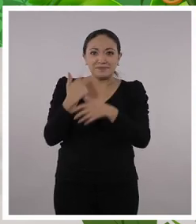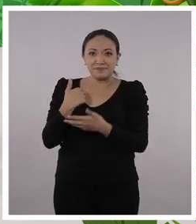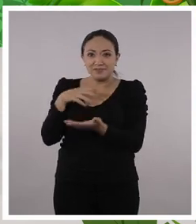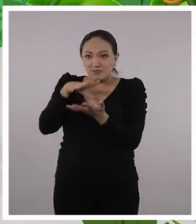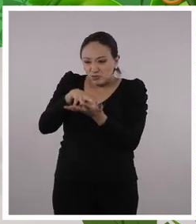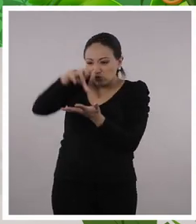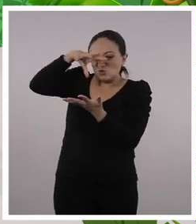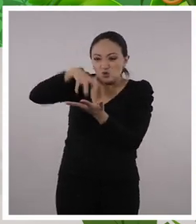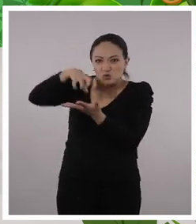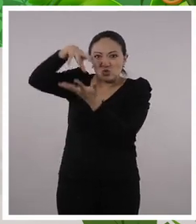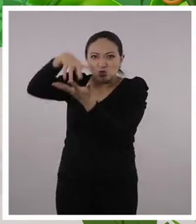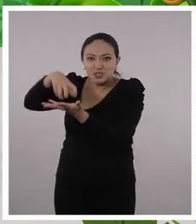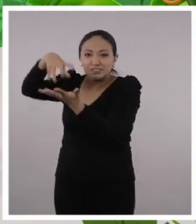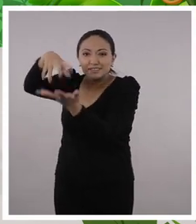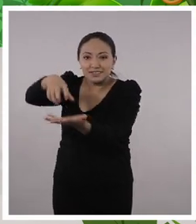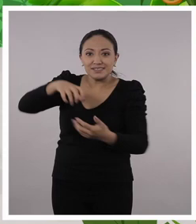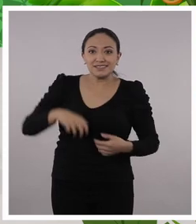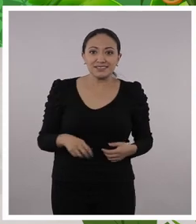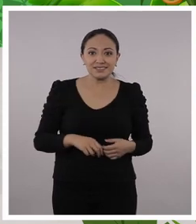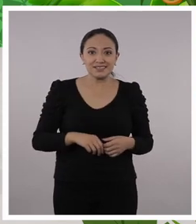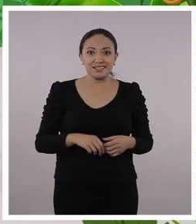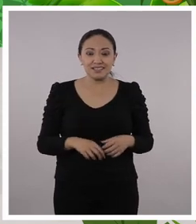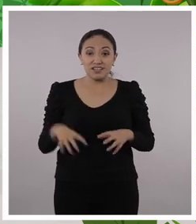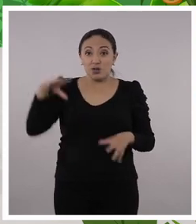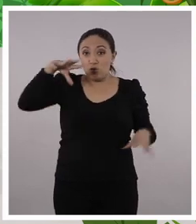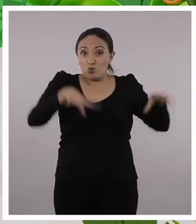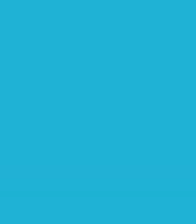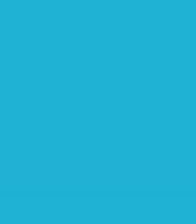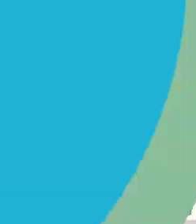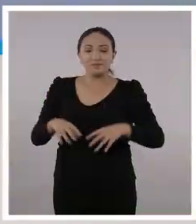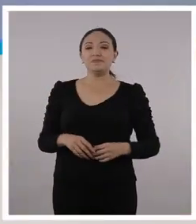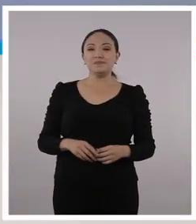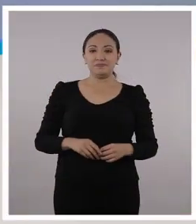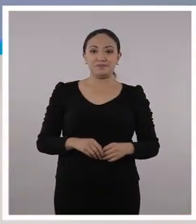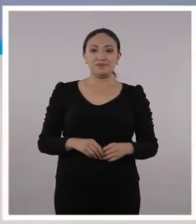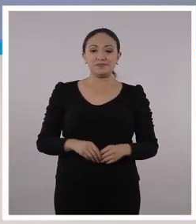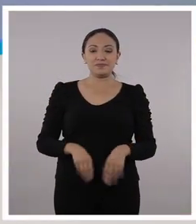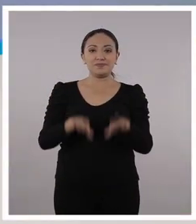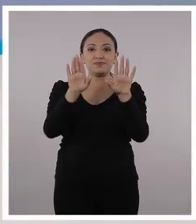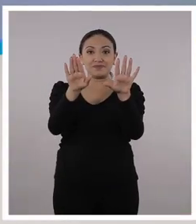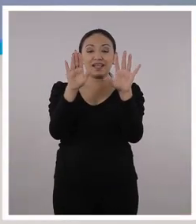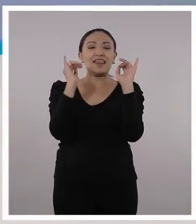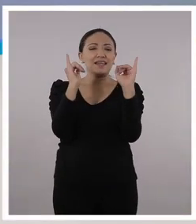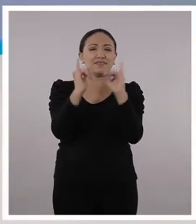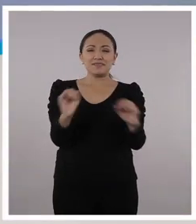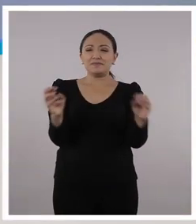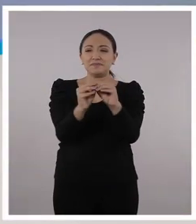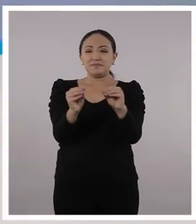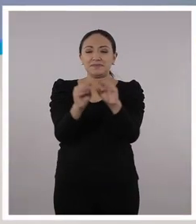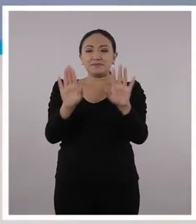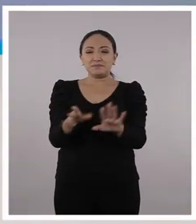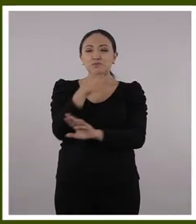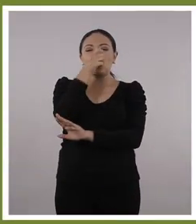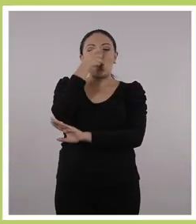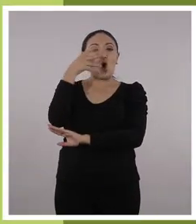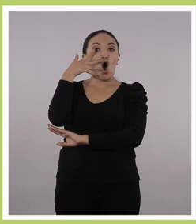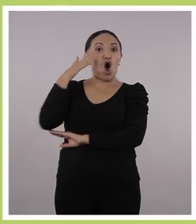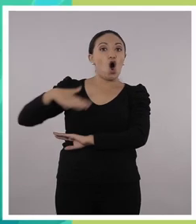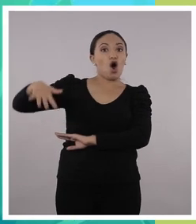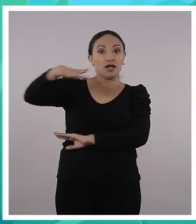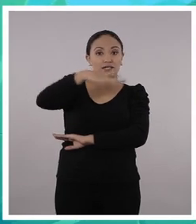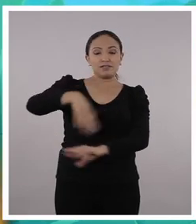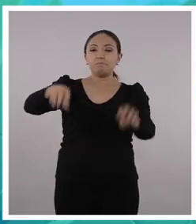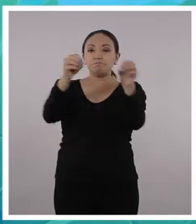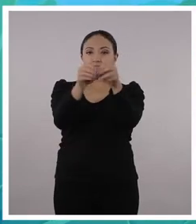Pesada. Pesada. Oh. Con sus cuatro patas. Son muy grandes. ¿Cómo nos hemos divertido en la selva encantada? Pero